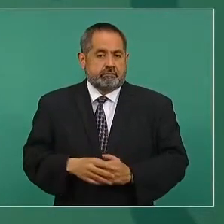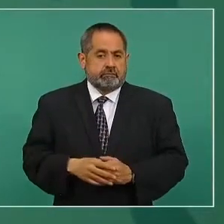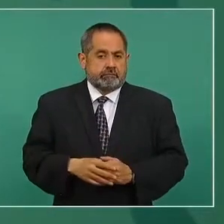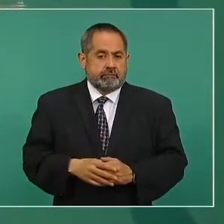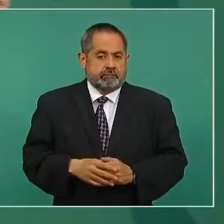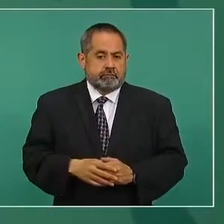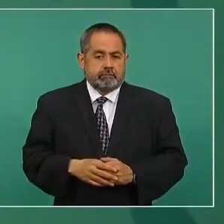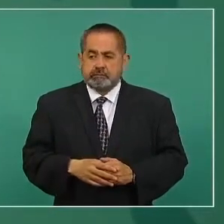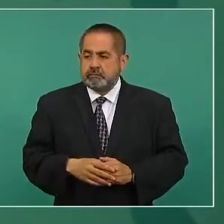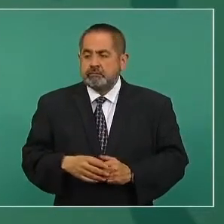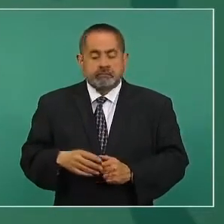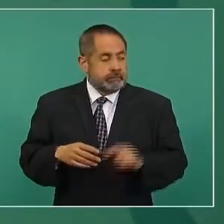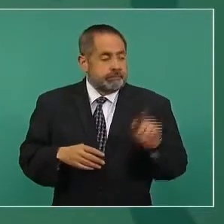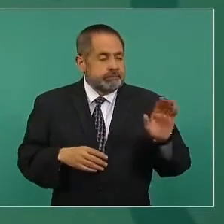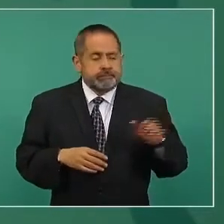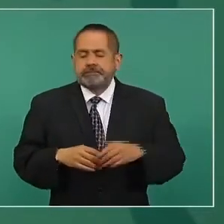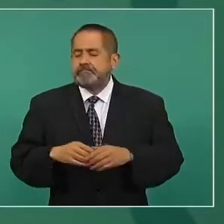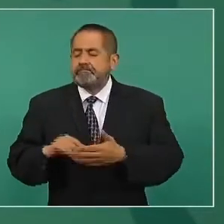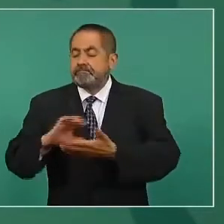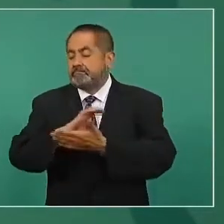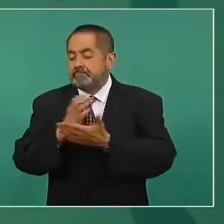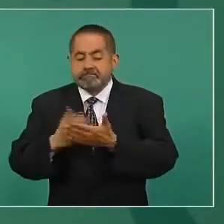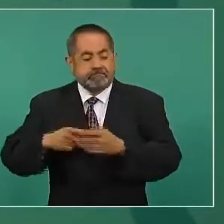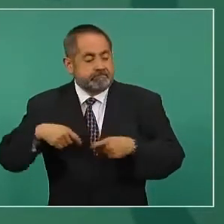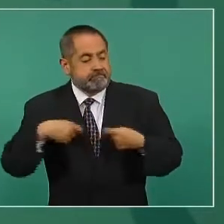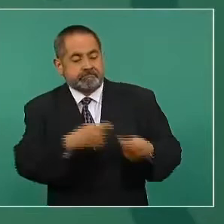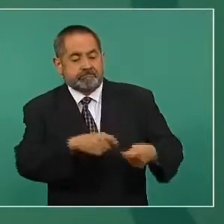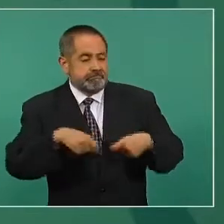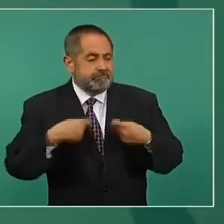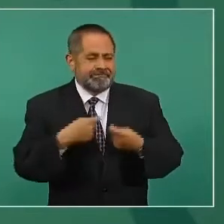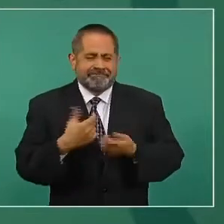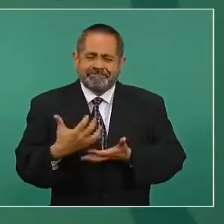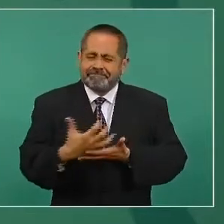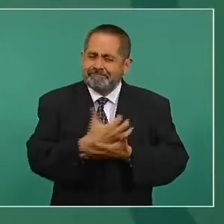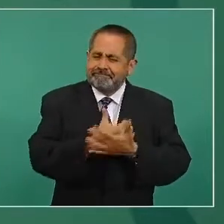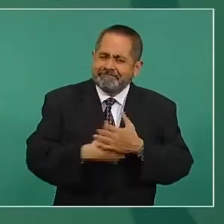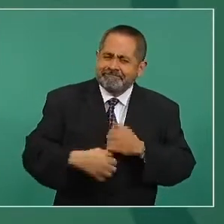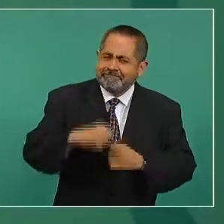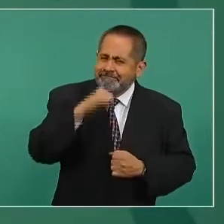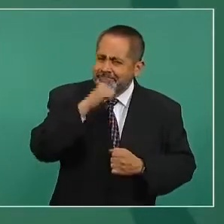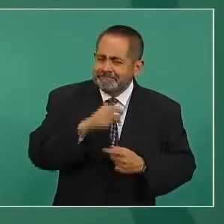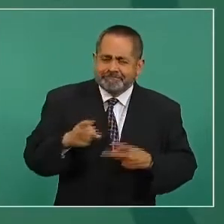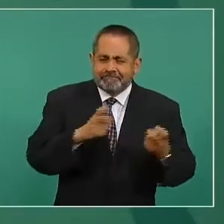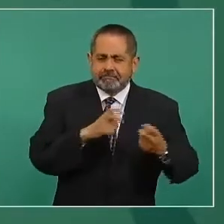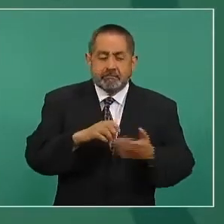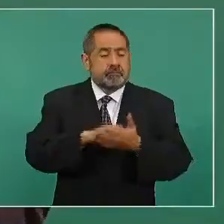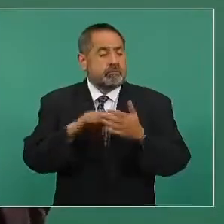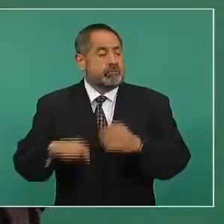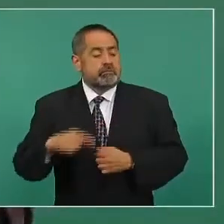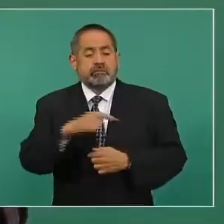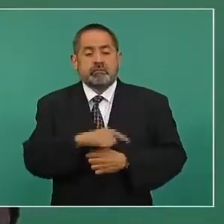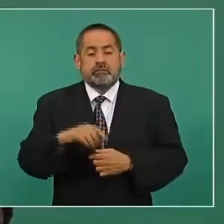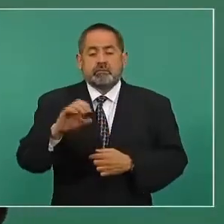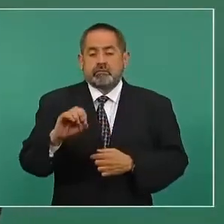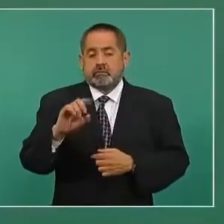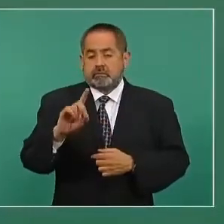y obtenían contratos jugosísimos, pero no solo contratos. En el caso de Odebrecht,